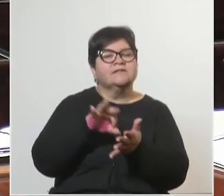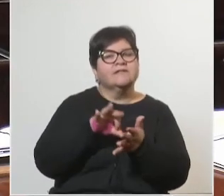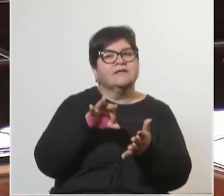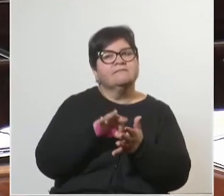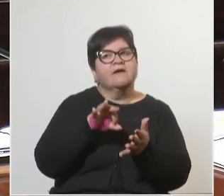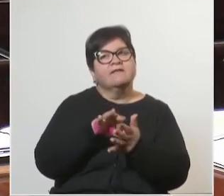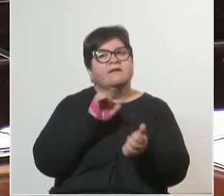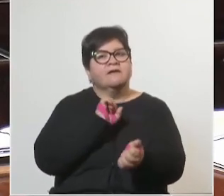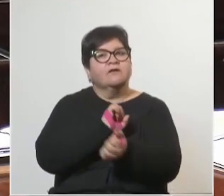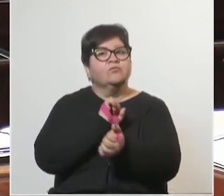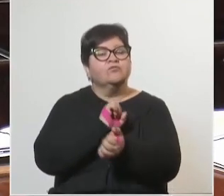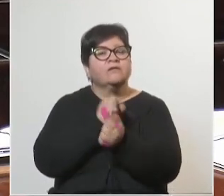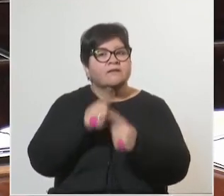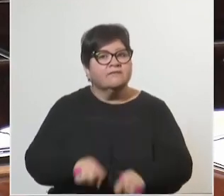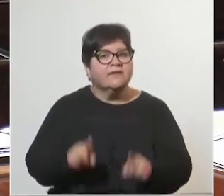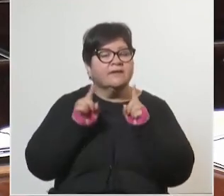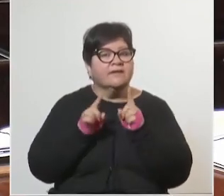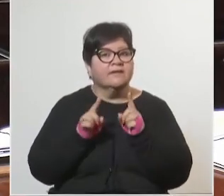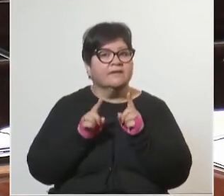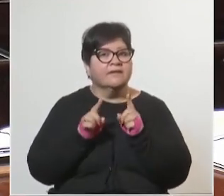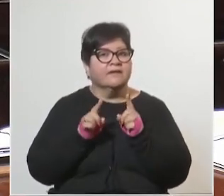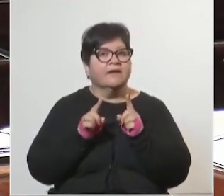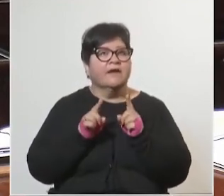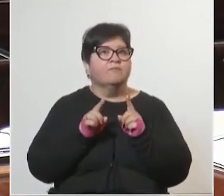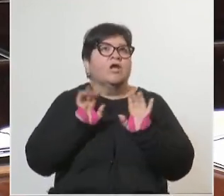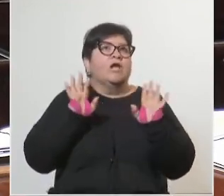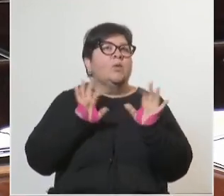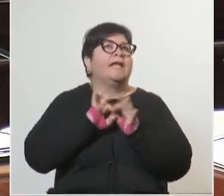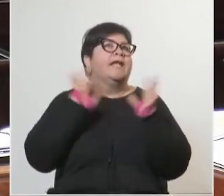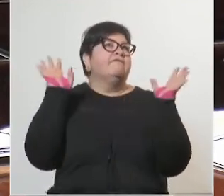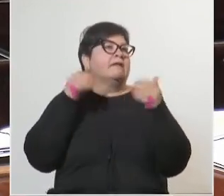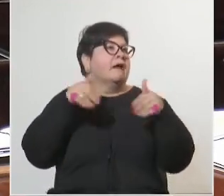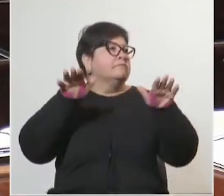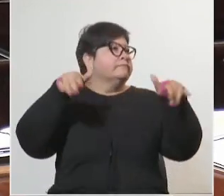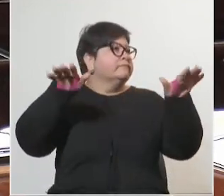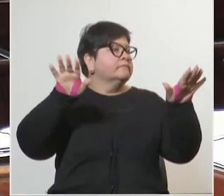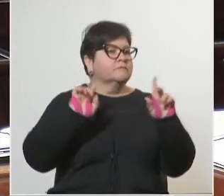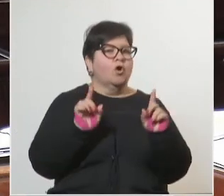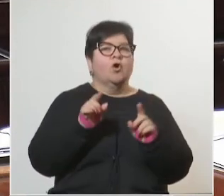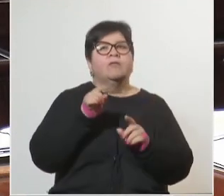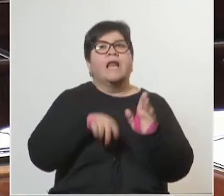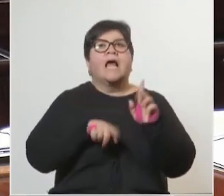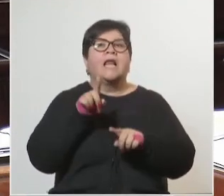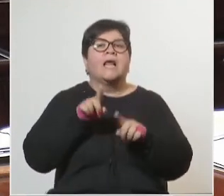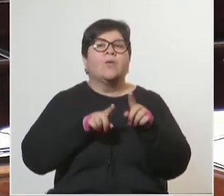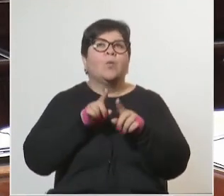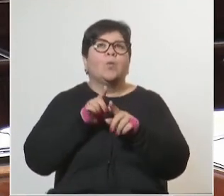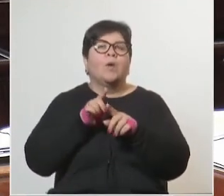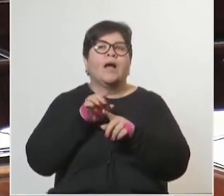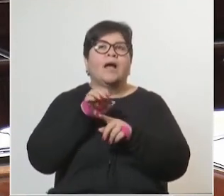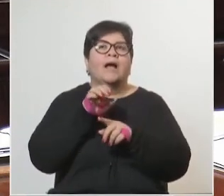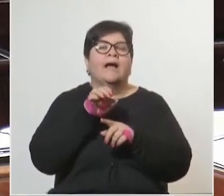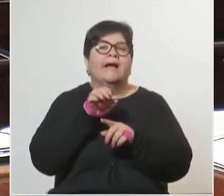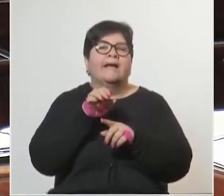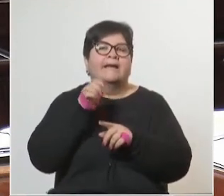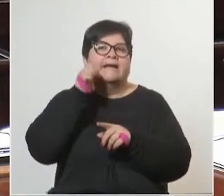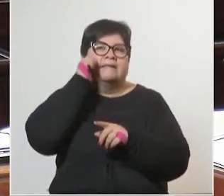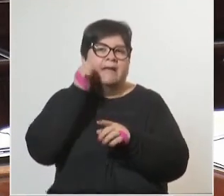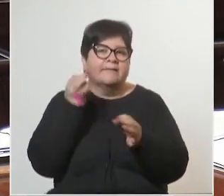reclusión distinto, porque no es de libertad ambulatoria, a partir de cierta edad a debatir, lo vemos básicamente como